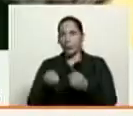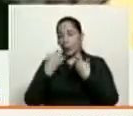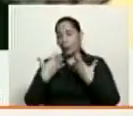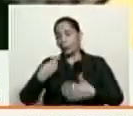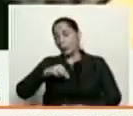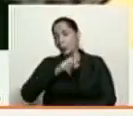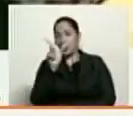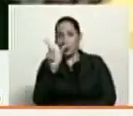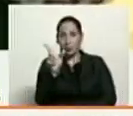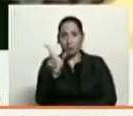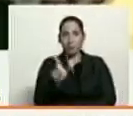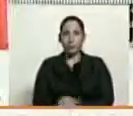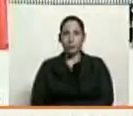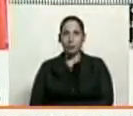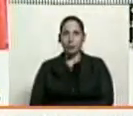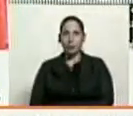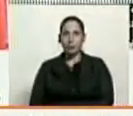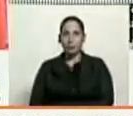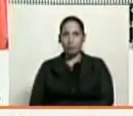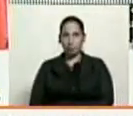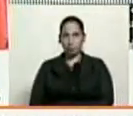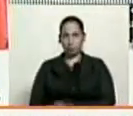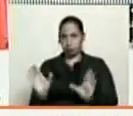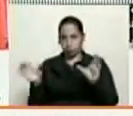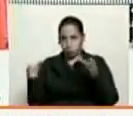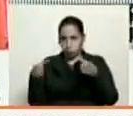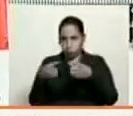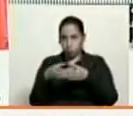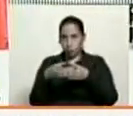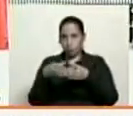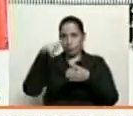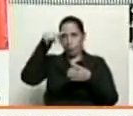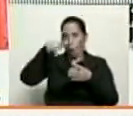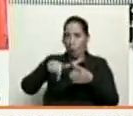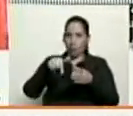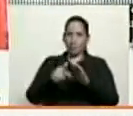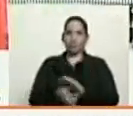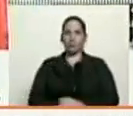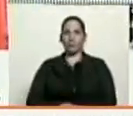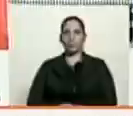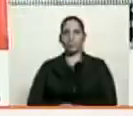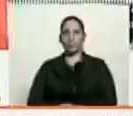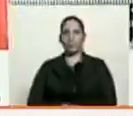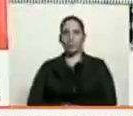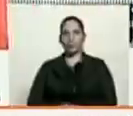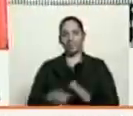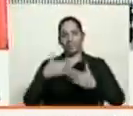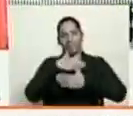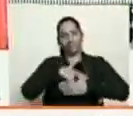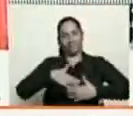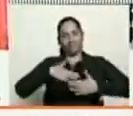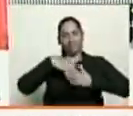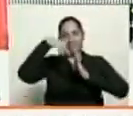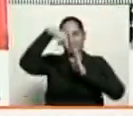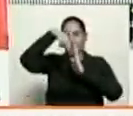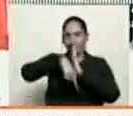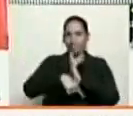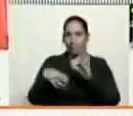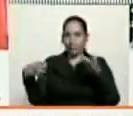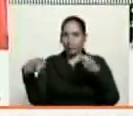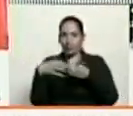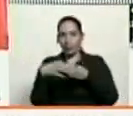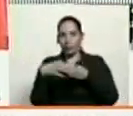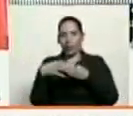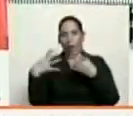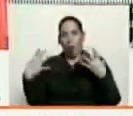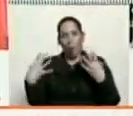partido se ha reunido en el día de hoy y nos complace profundamente estar aquí para